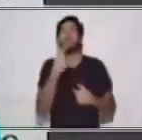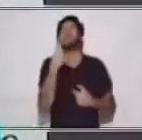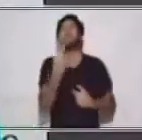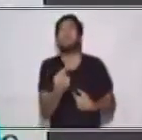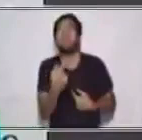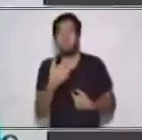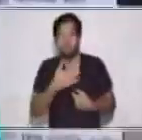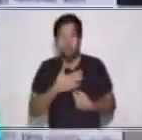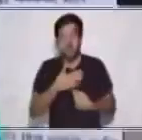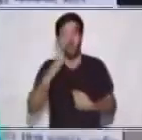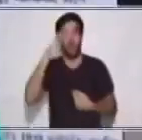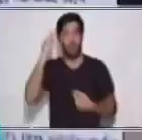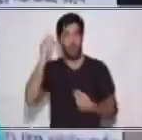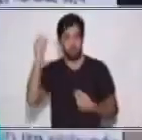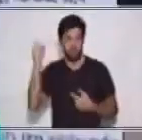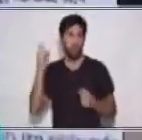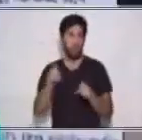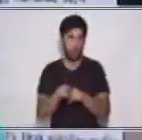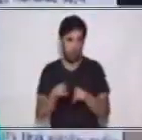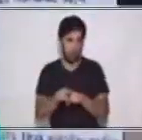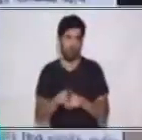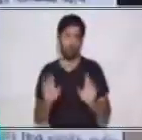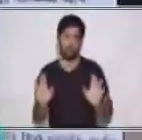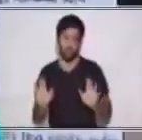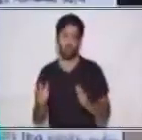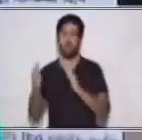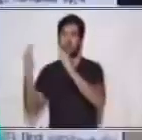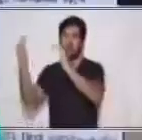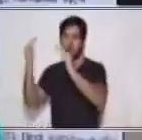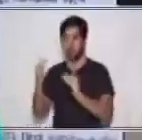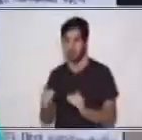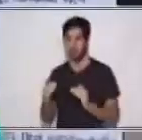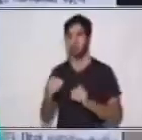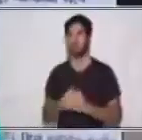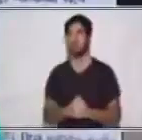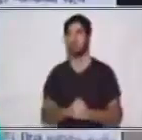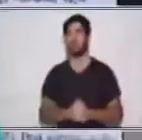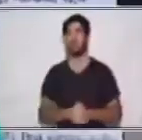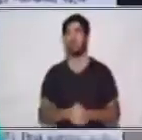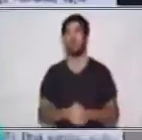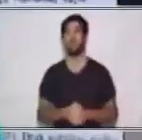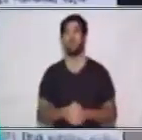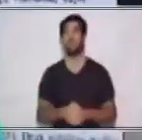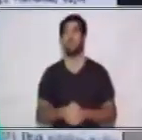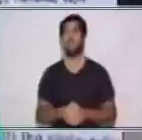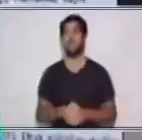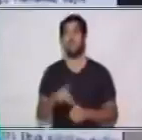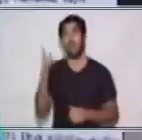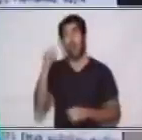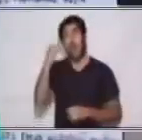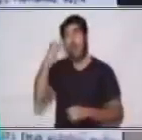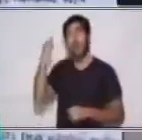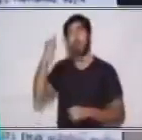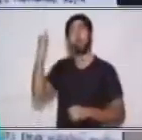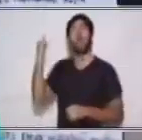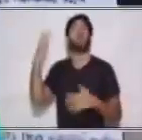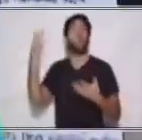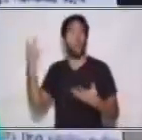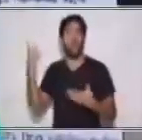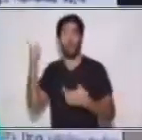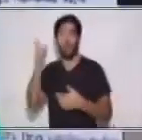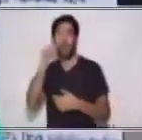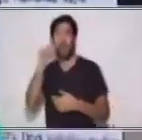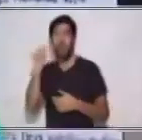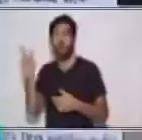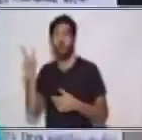personal. Asimismo, en esta otra proposición, imaginamos que Fernando sufre cuando soporta